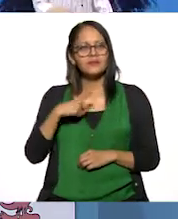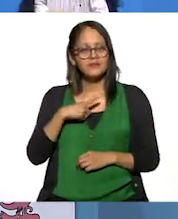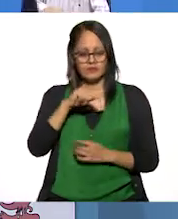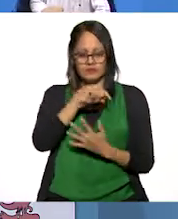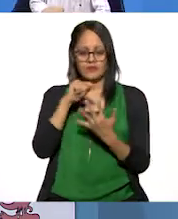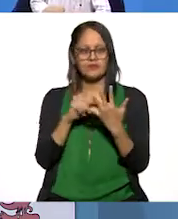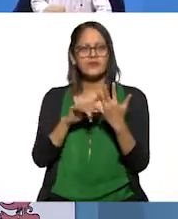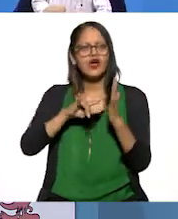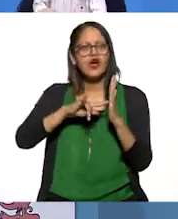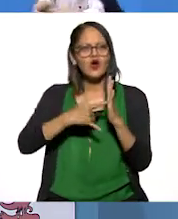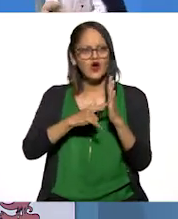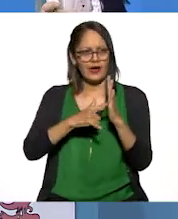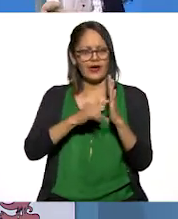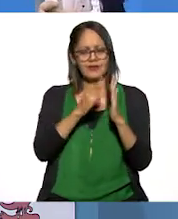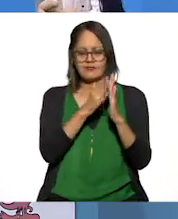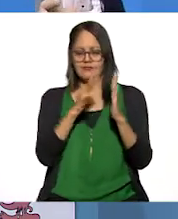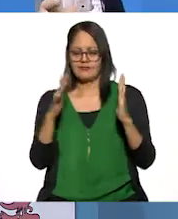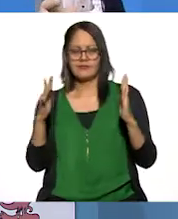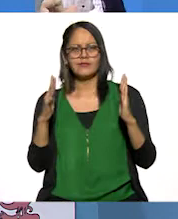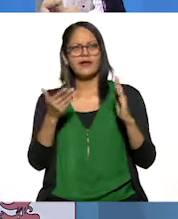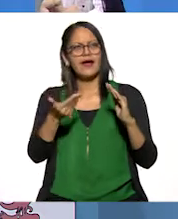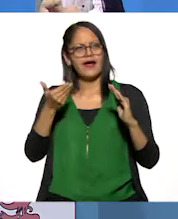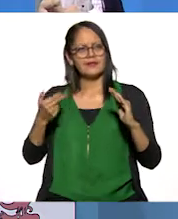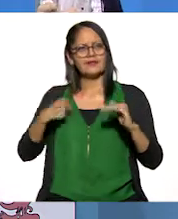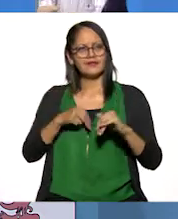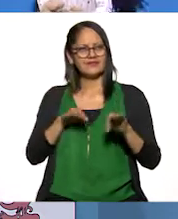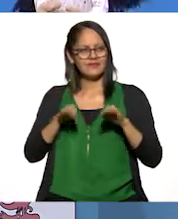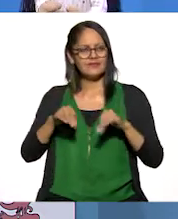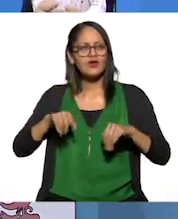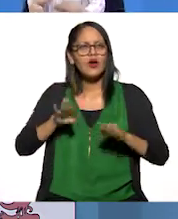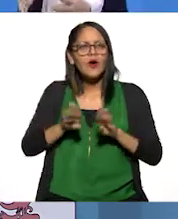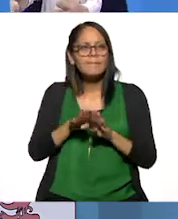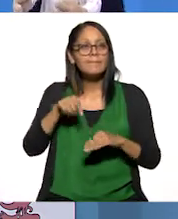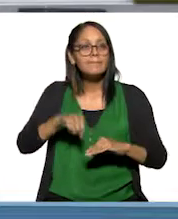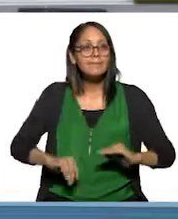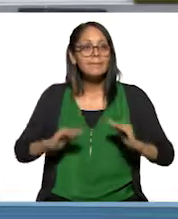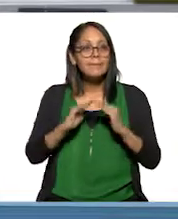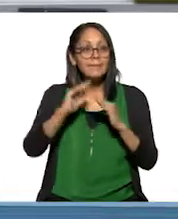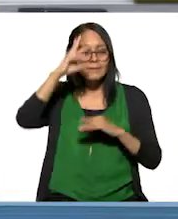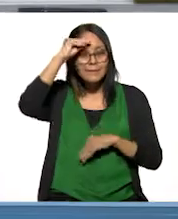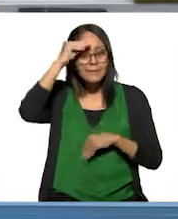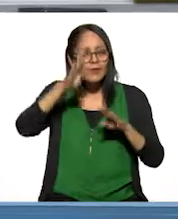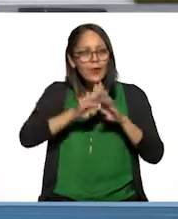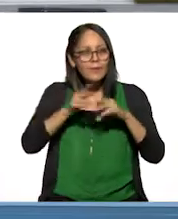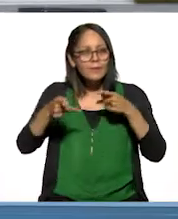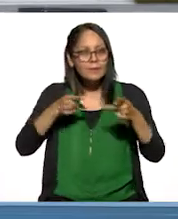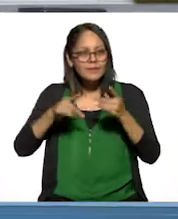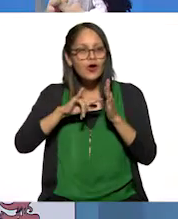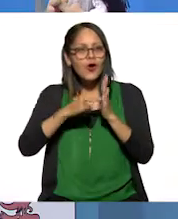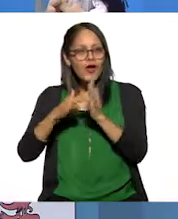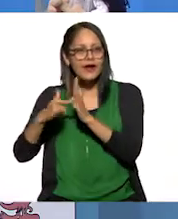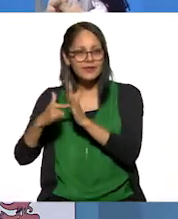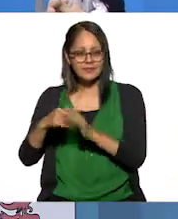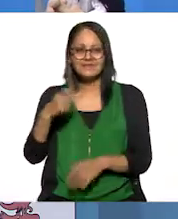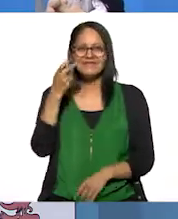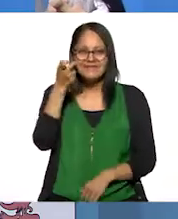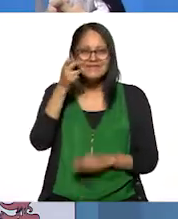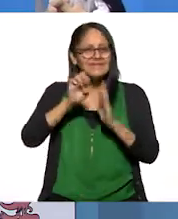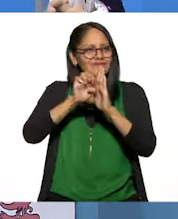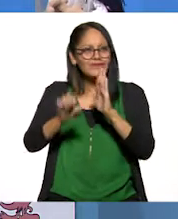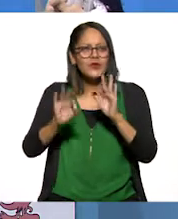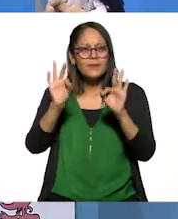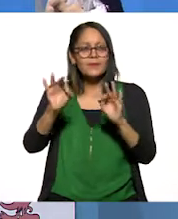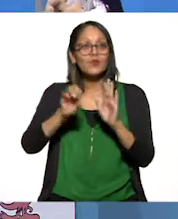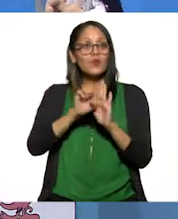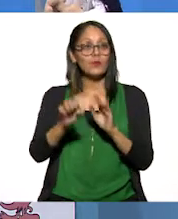los horarios con los que hemos estado trabajando Aprende en Casa. ¿Los horarios? Es un magnífico ejemplo de cómo